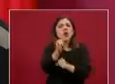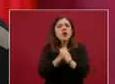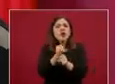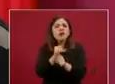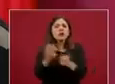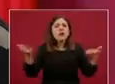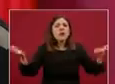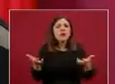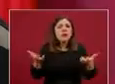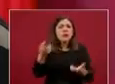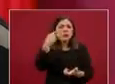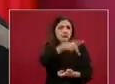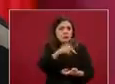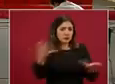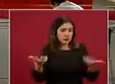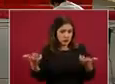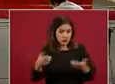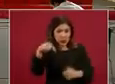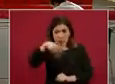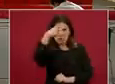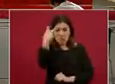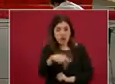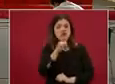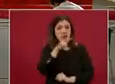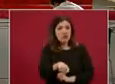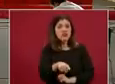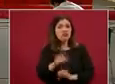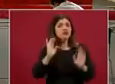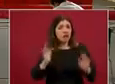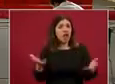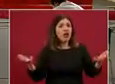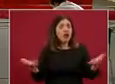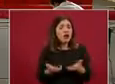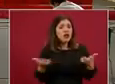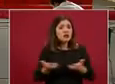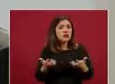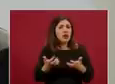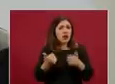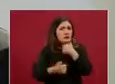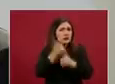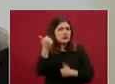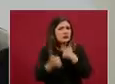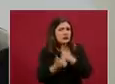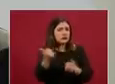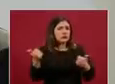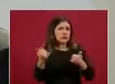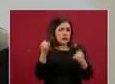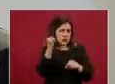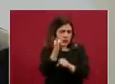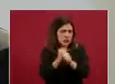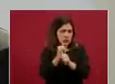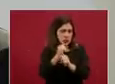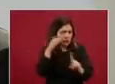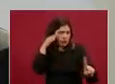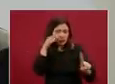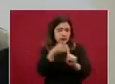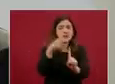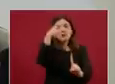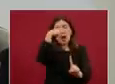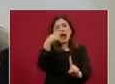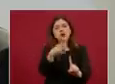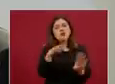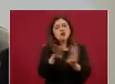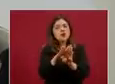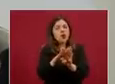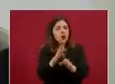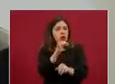están realizando al respecto. Aquí en México también se está llevando a cabo una investigación enfocada precisamente a ver